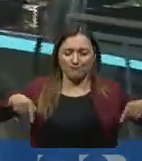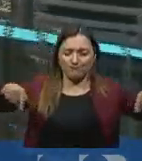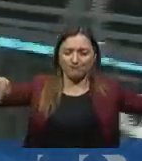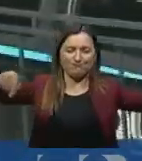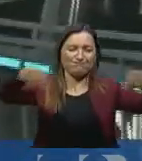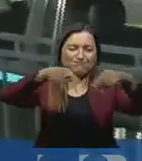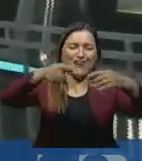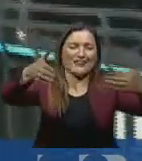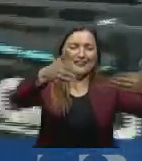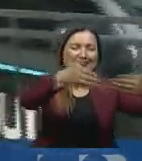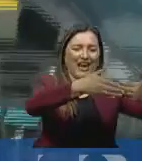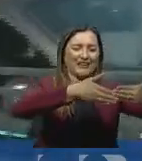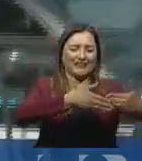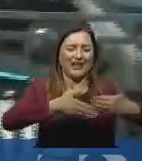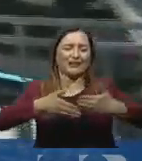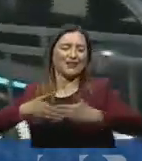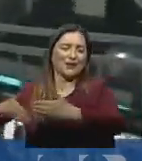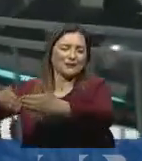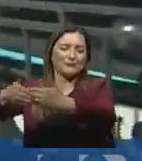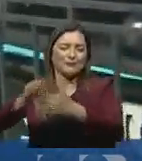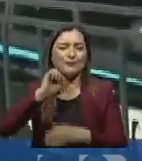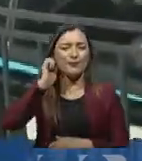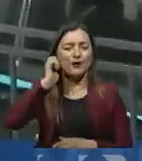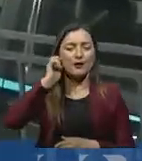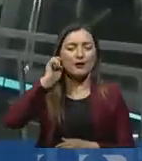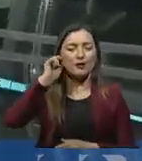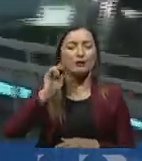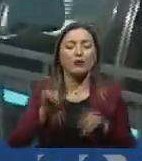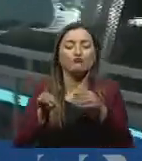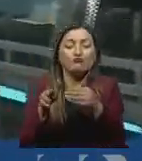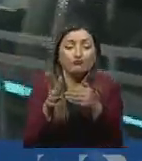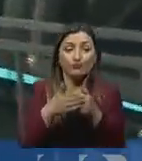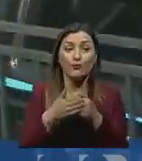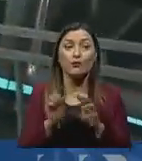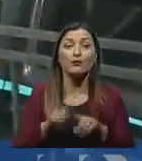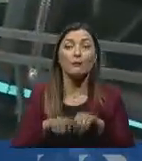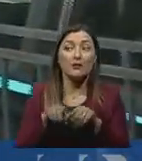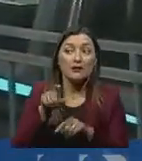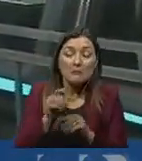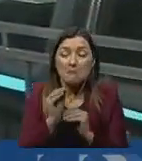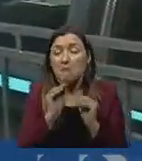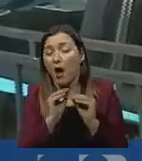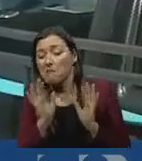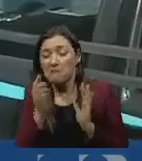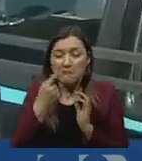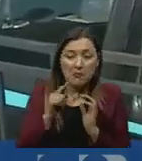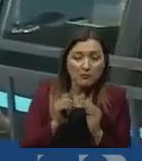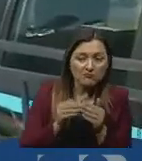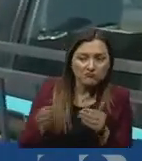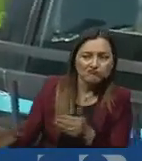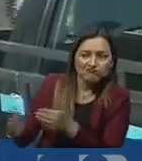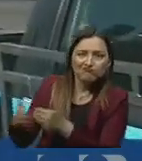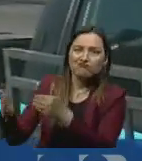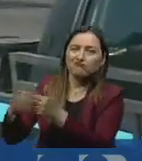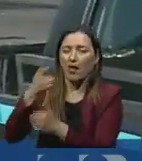conocemos son parciales sin embargo de acuerdo a las necesidades que se presenten ustedes Irán incrementando esta cantidad